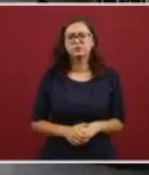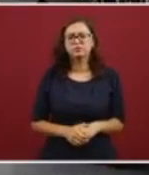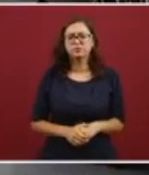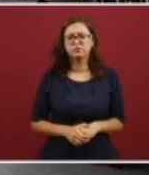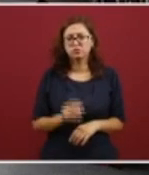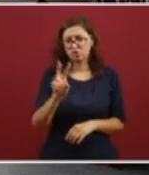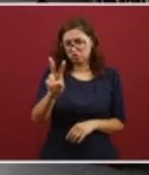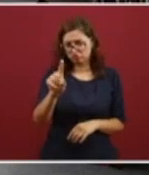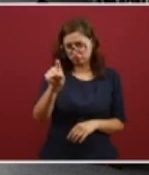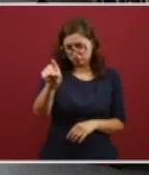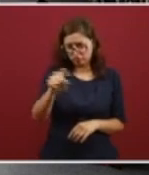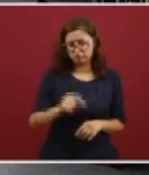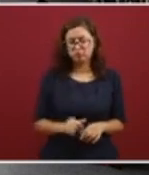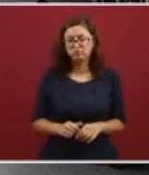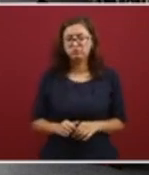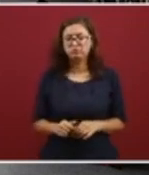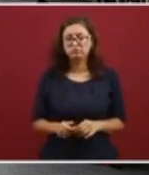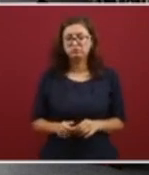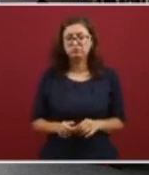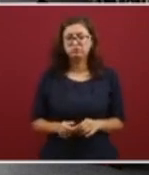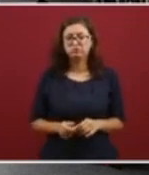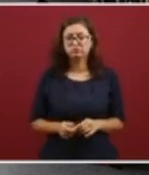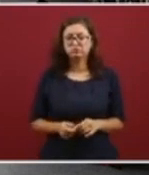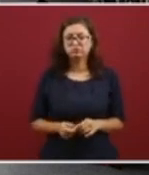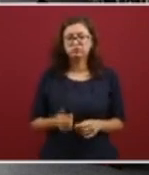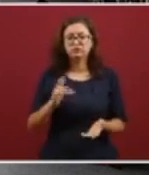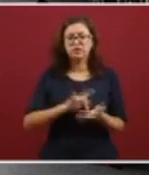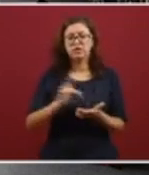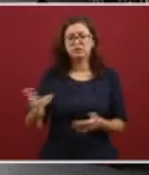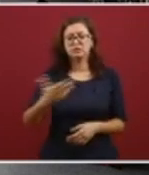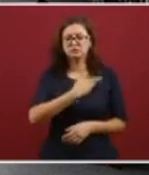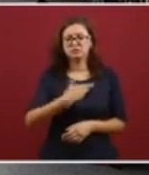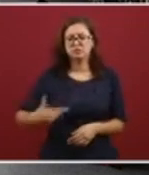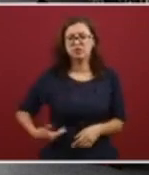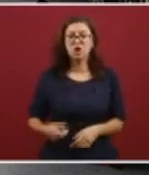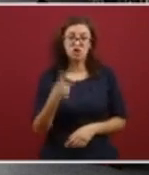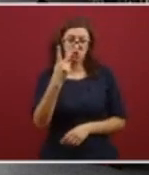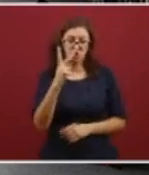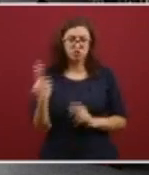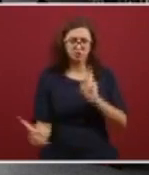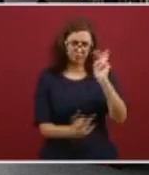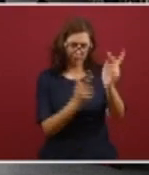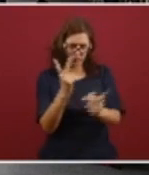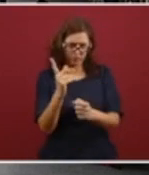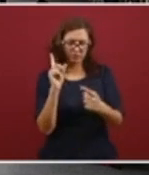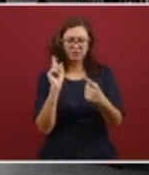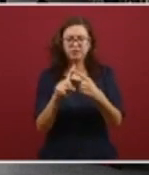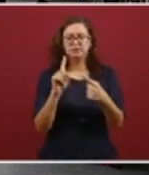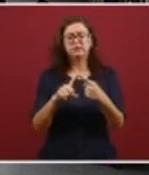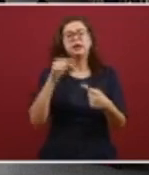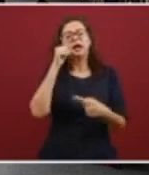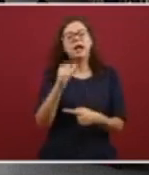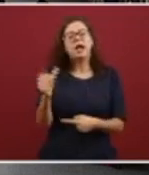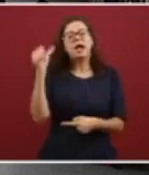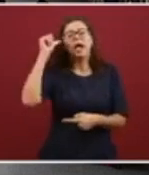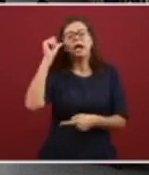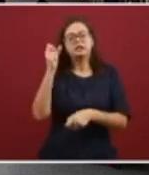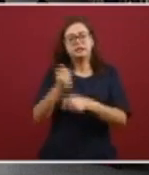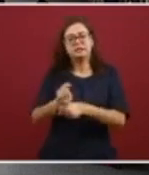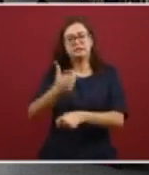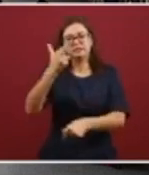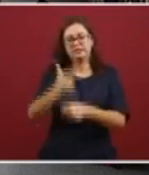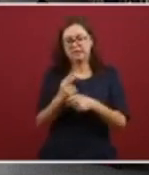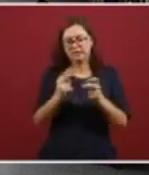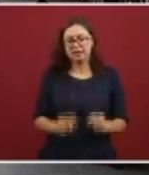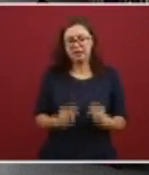¿Ustedes dos? Sí, muchas gracias, presidente. Dos preguntas. La primera, apenas ayer el secretario de Comercio, Wilbur Ross, le dijo